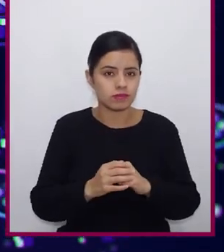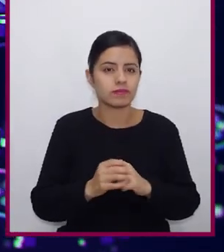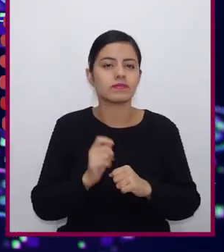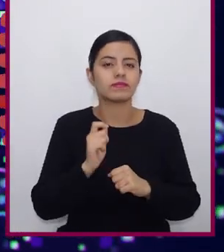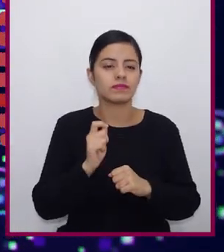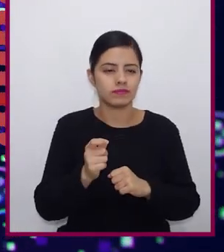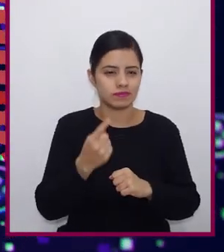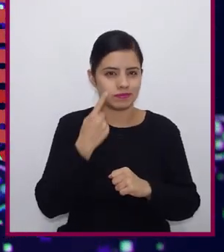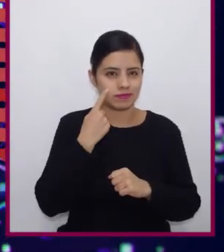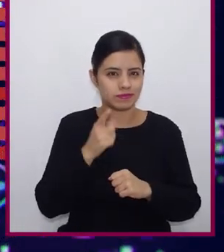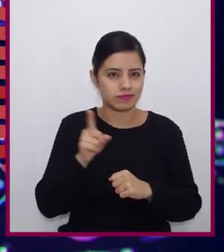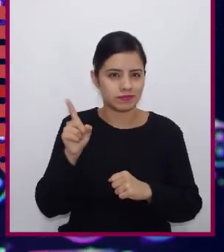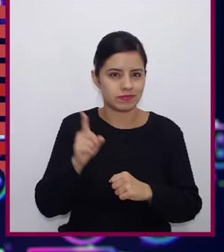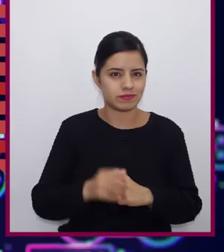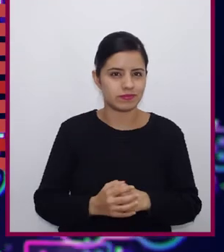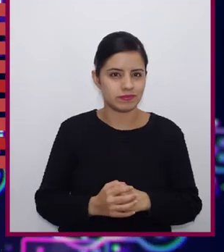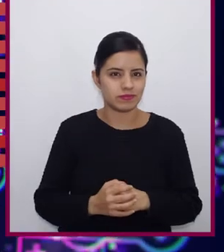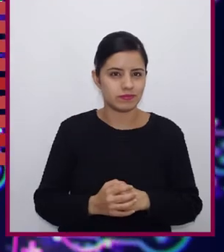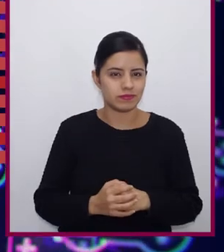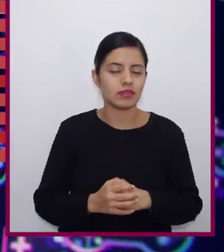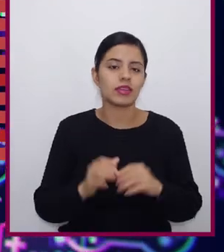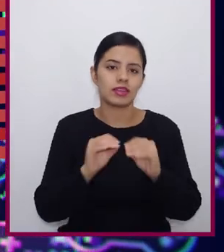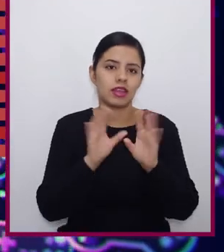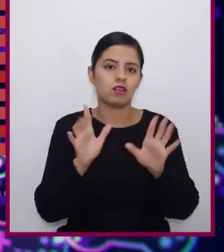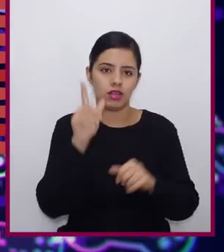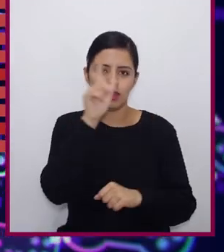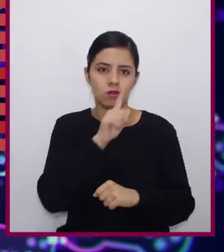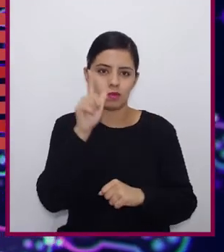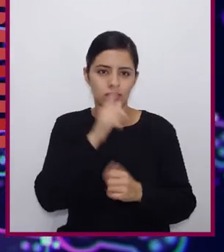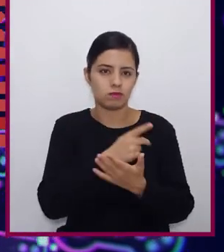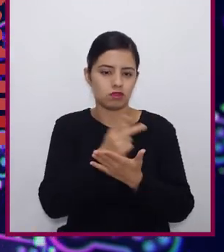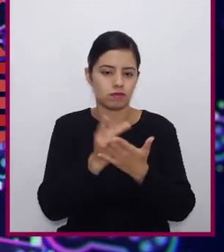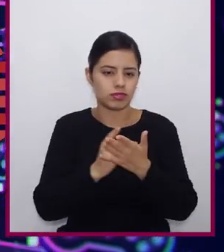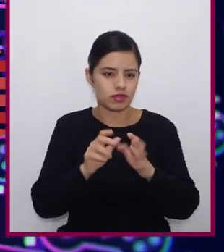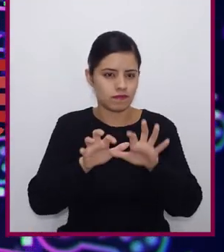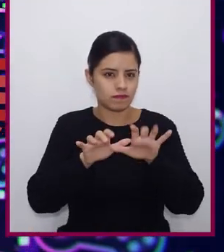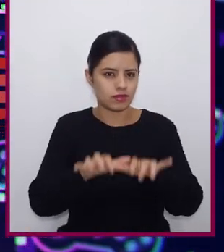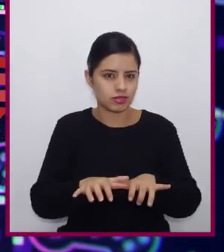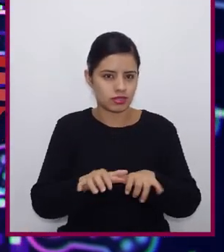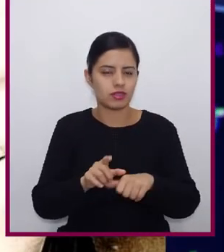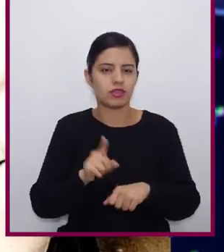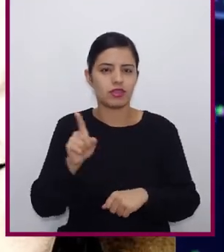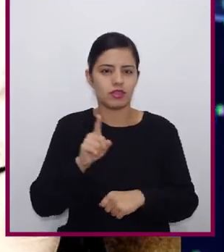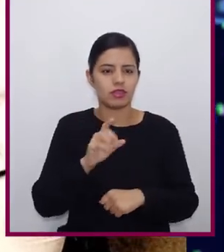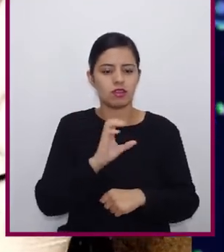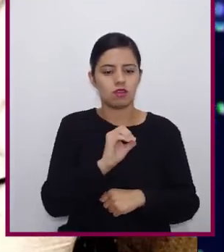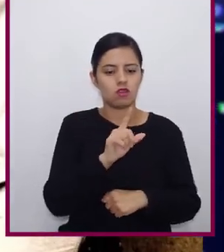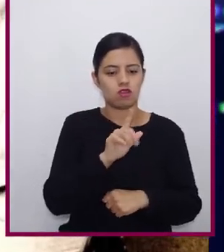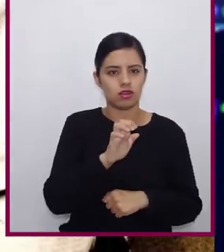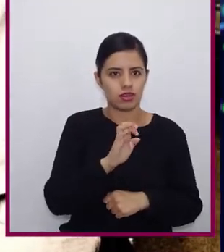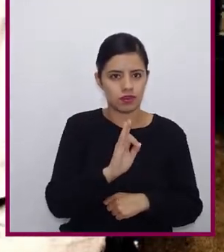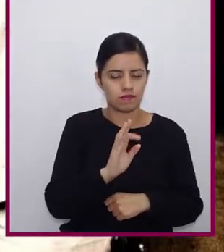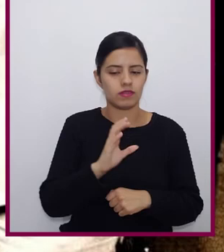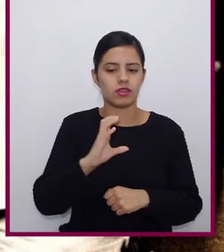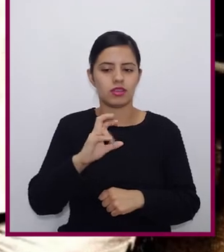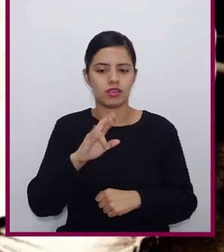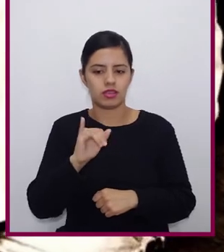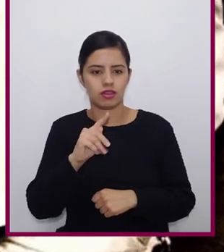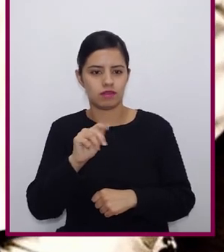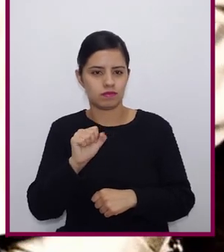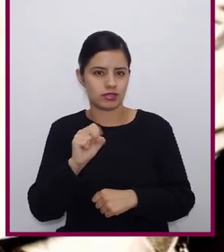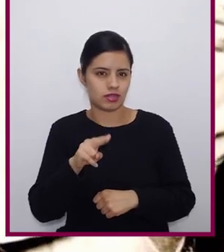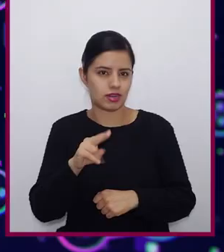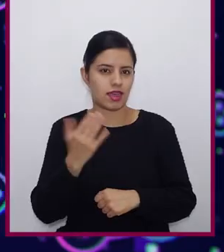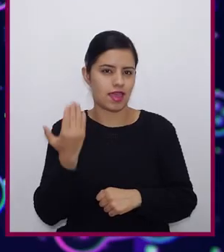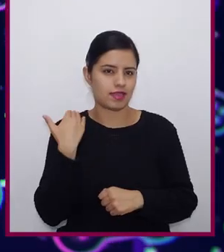67. ¡Claro! Fue un lenguaje de programación creado por los noruegos Ole Johan Dahl y Kristen Nygaard, que vimos en